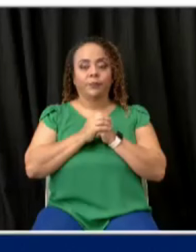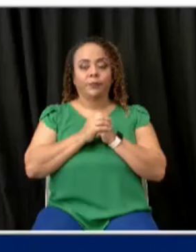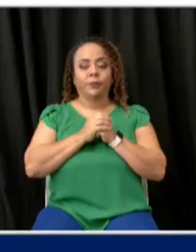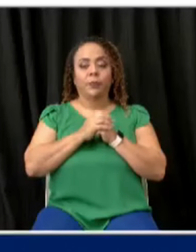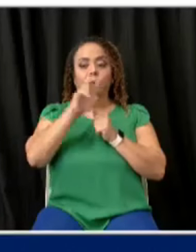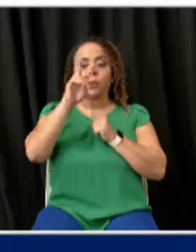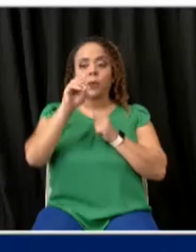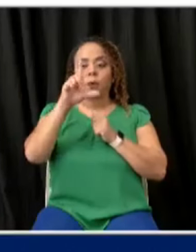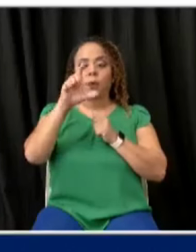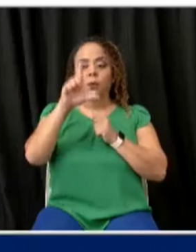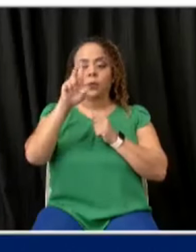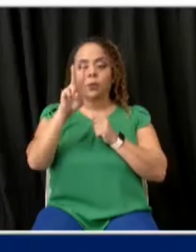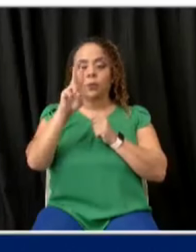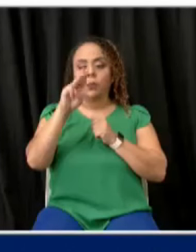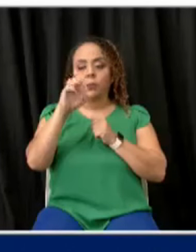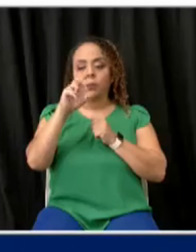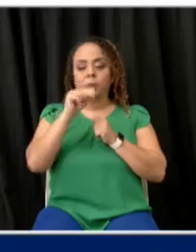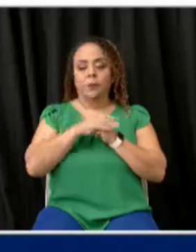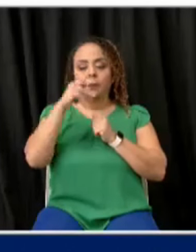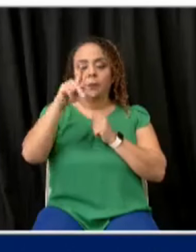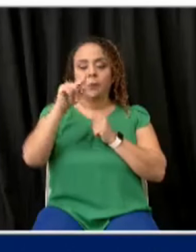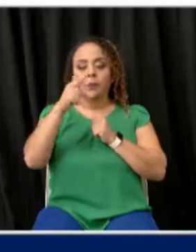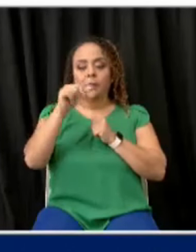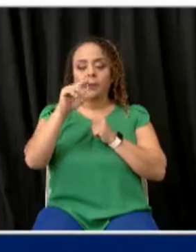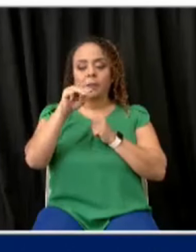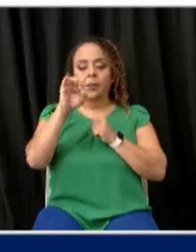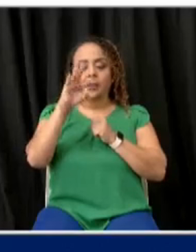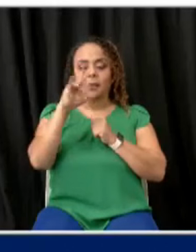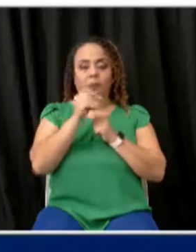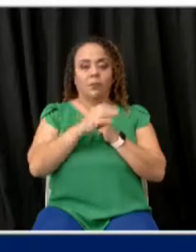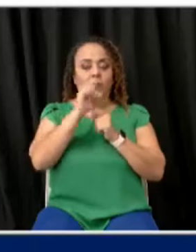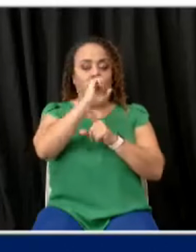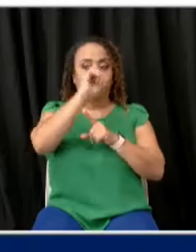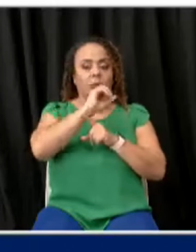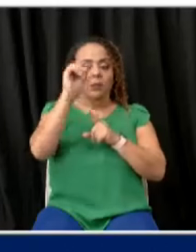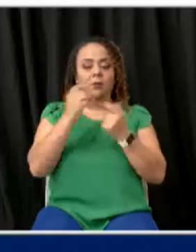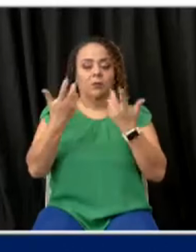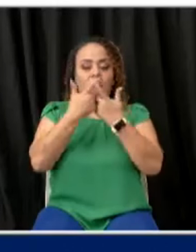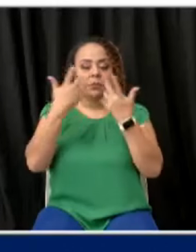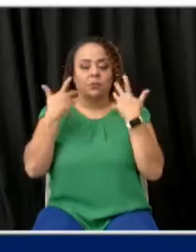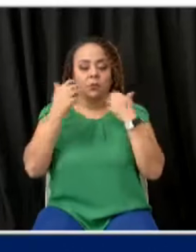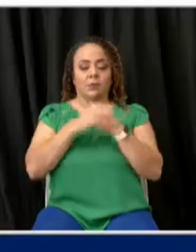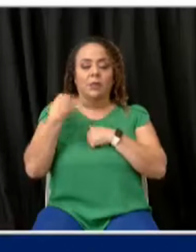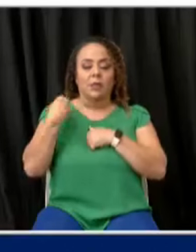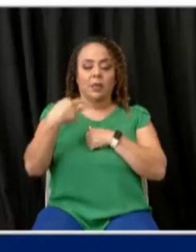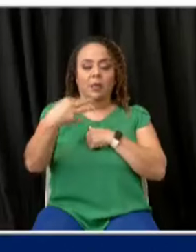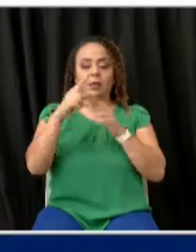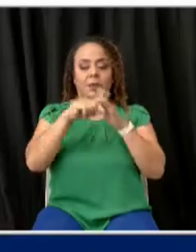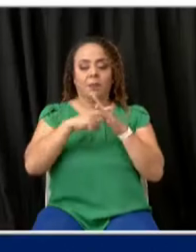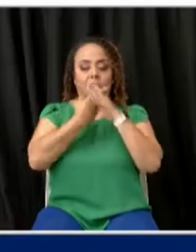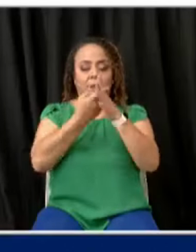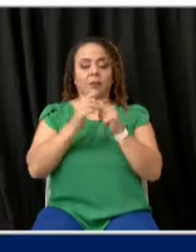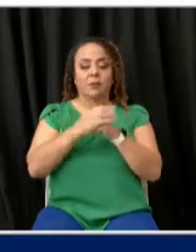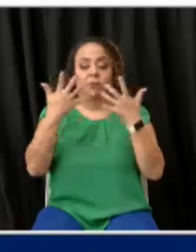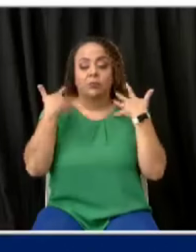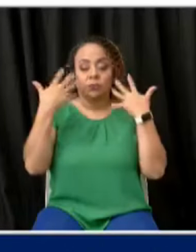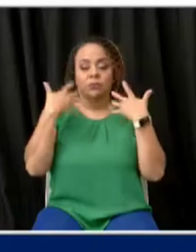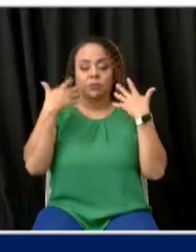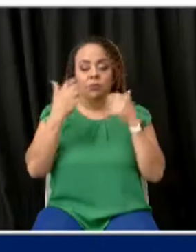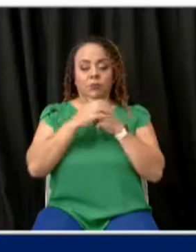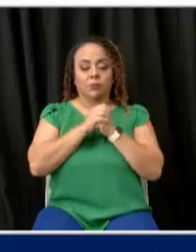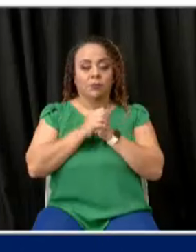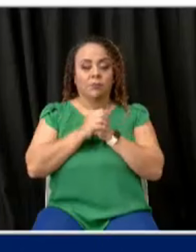y esto es en porcentaje de aclimatación. Es decir, cada día empieza el volumen